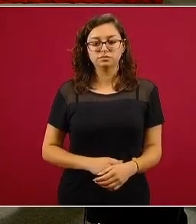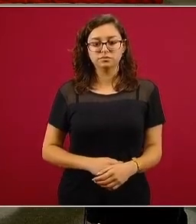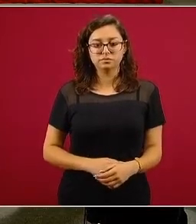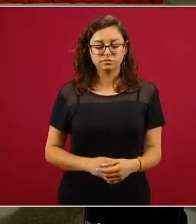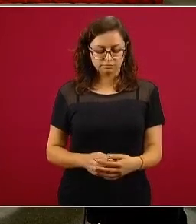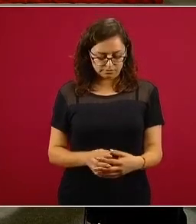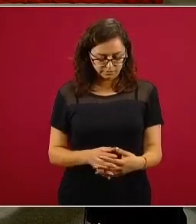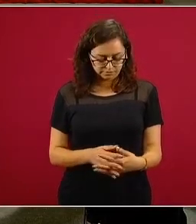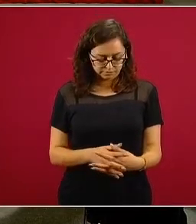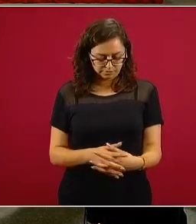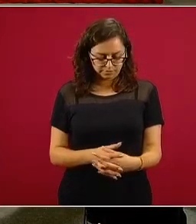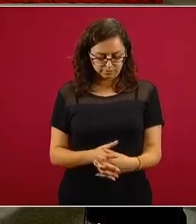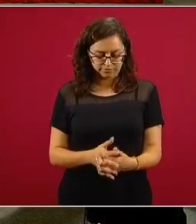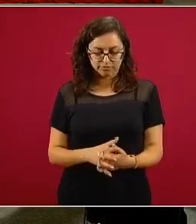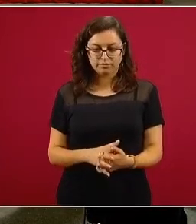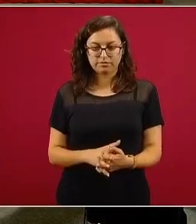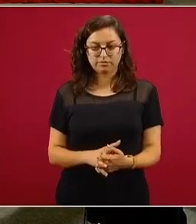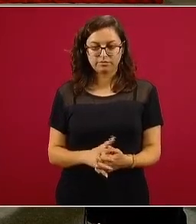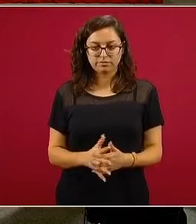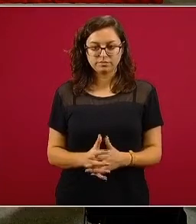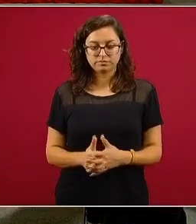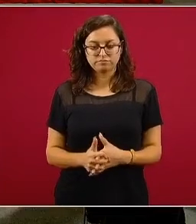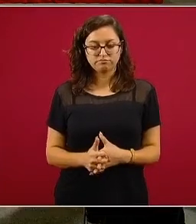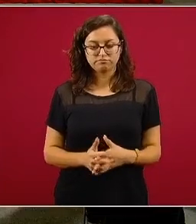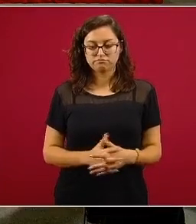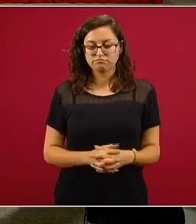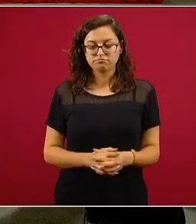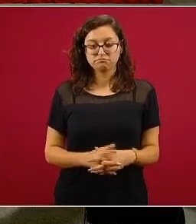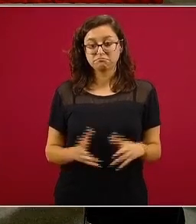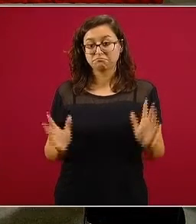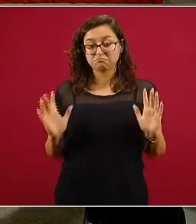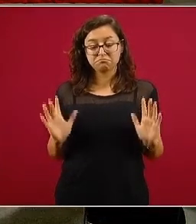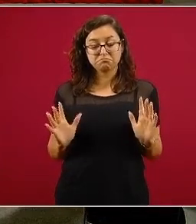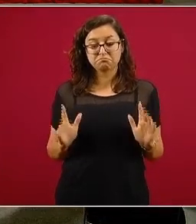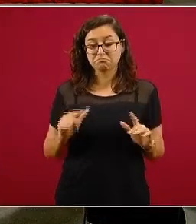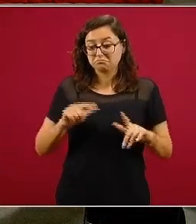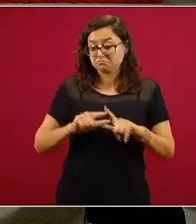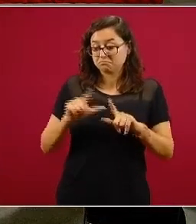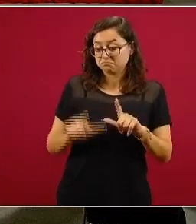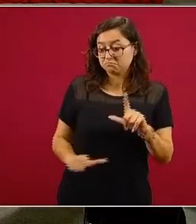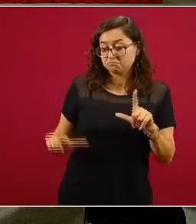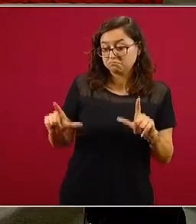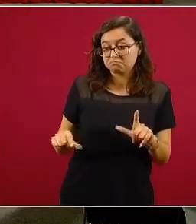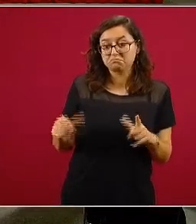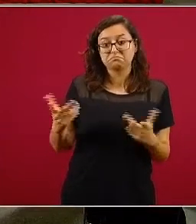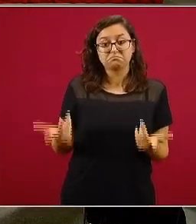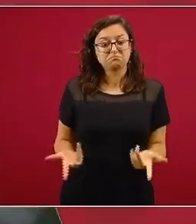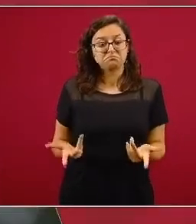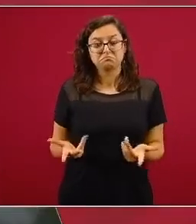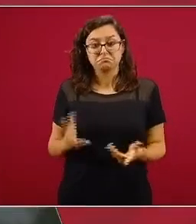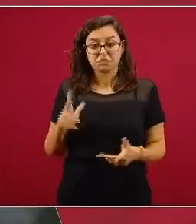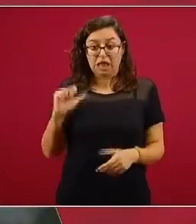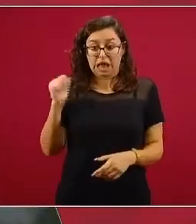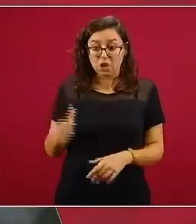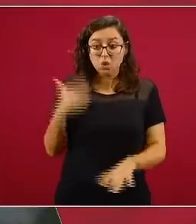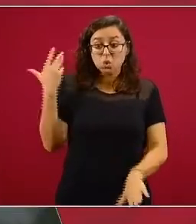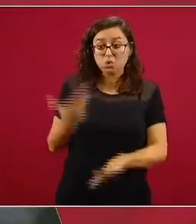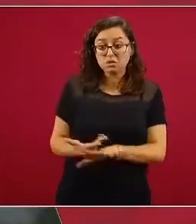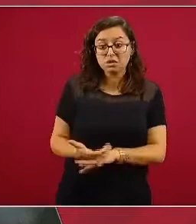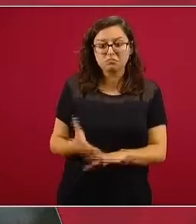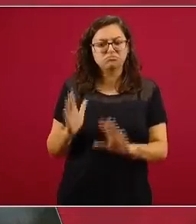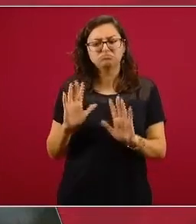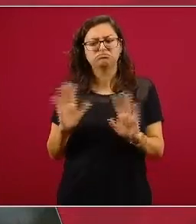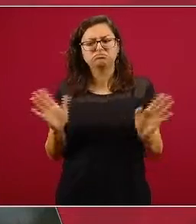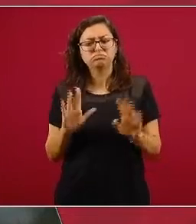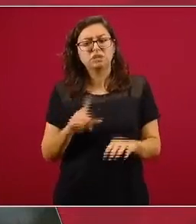Pero yo quería saber qué pasaría en México. No hay una consecuencia sobre México, eso solo implicaría que en Estados